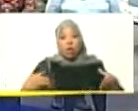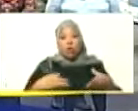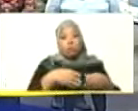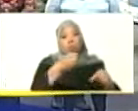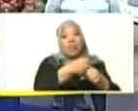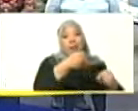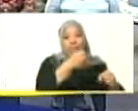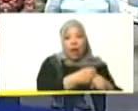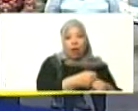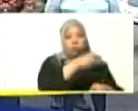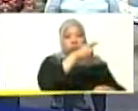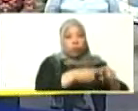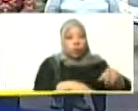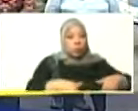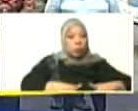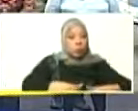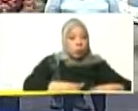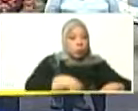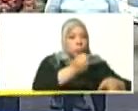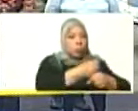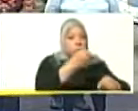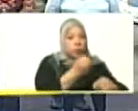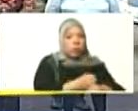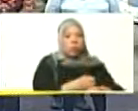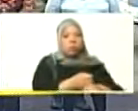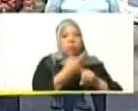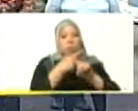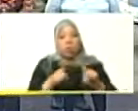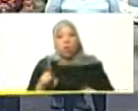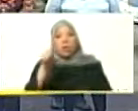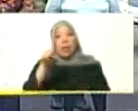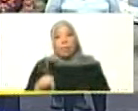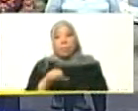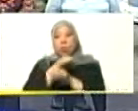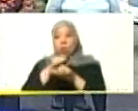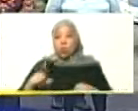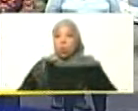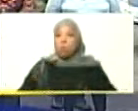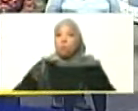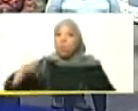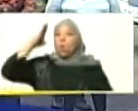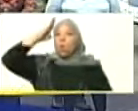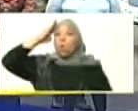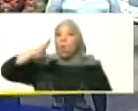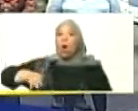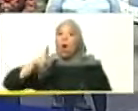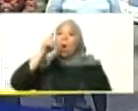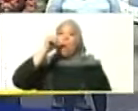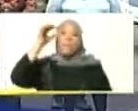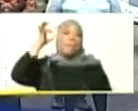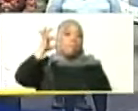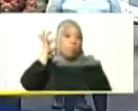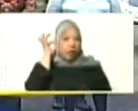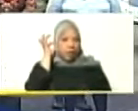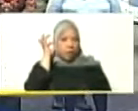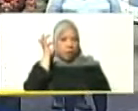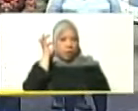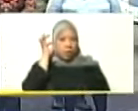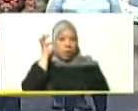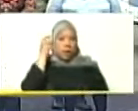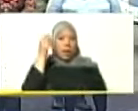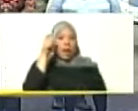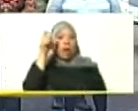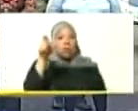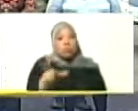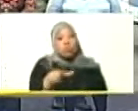operativas. Va a estar también mi comandante en jefe, un miliciano, una miliciana, que como usted sabe, en las bases populares